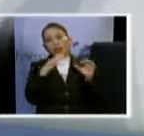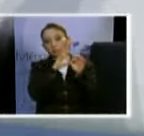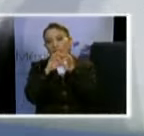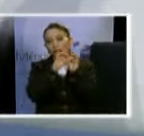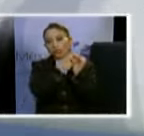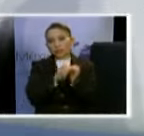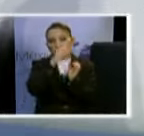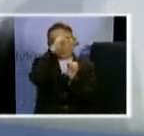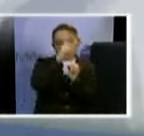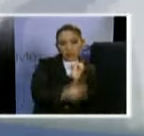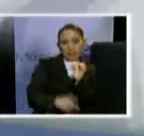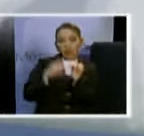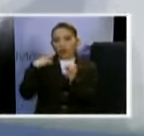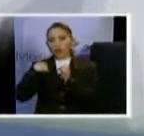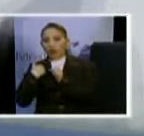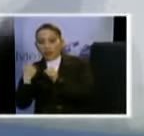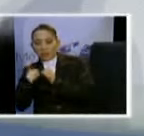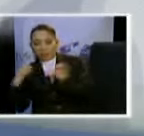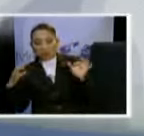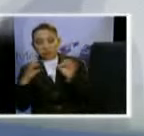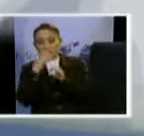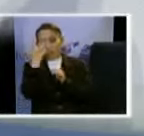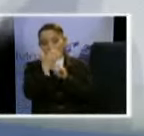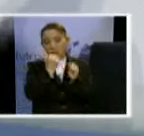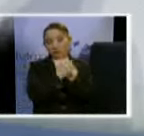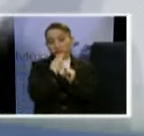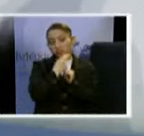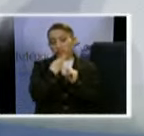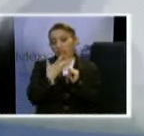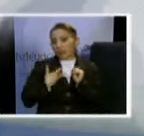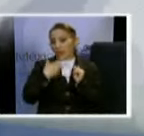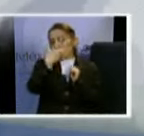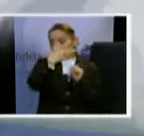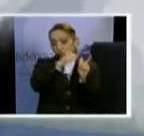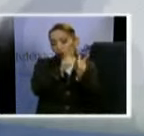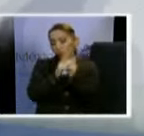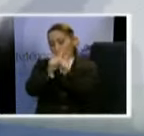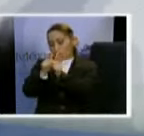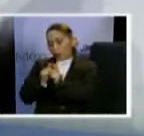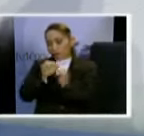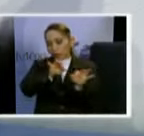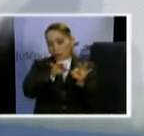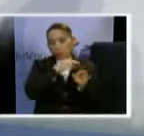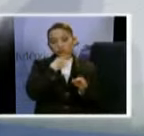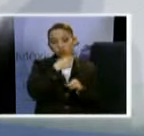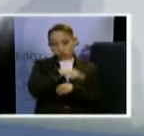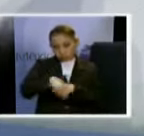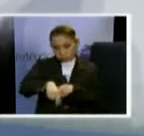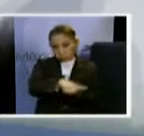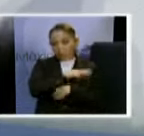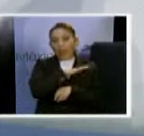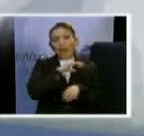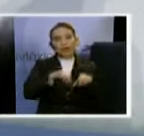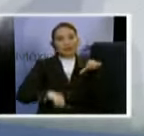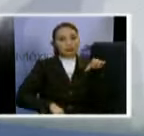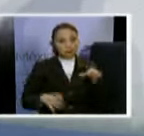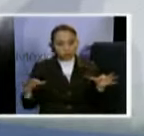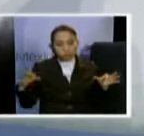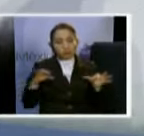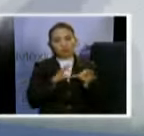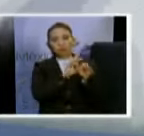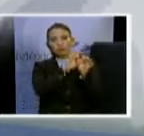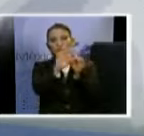Estratégica México-Canadá, que ha funcionado durante 10 años, tiene 8 grupos de trabajo que funcionan, hay una acción